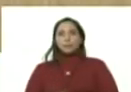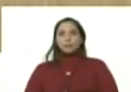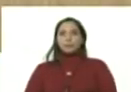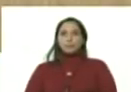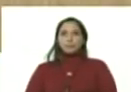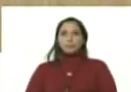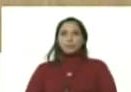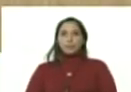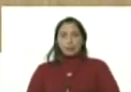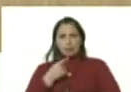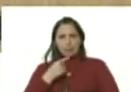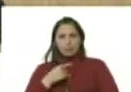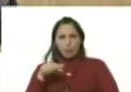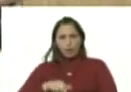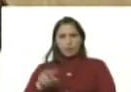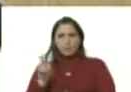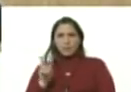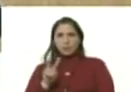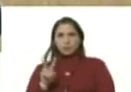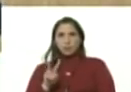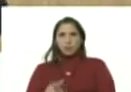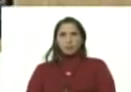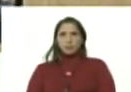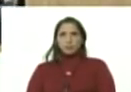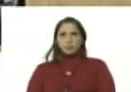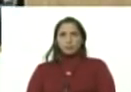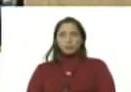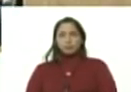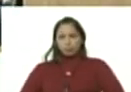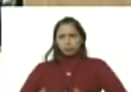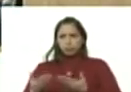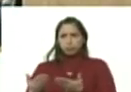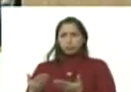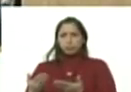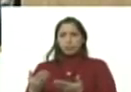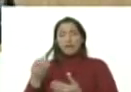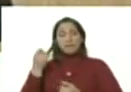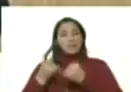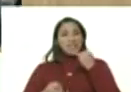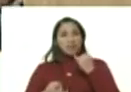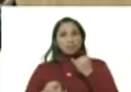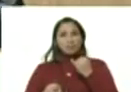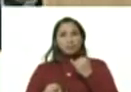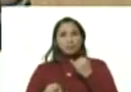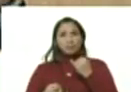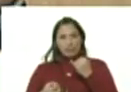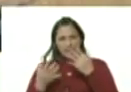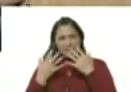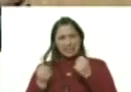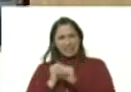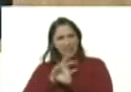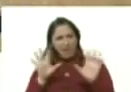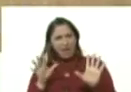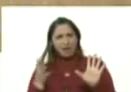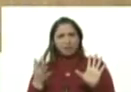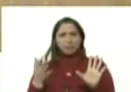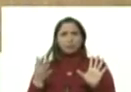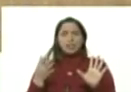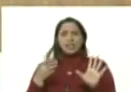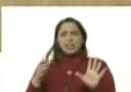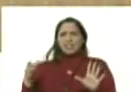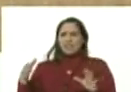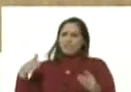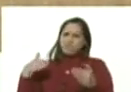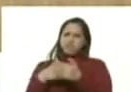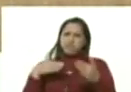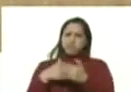decimos en criollo, peloteo, al final, uno entiende claramente que es por la imposición de los